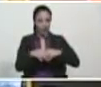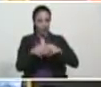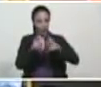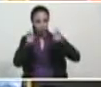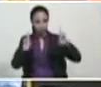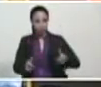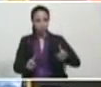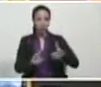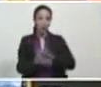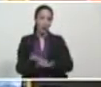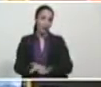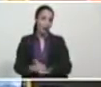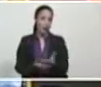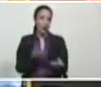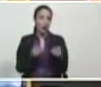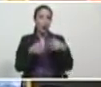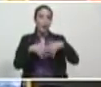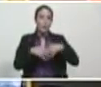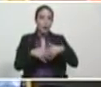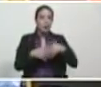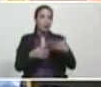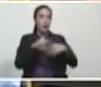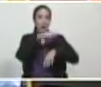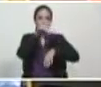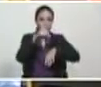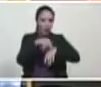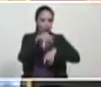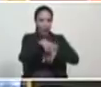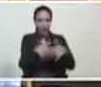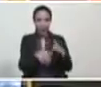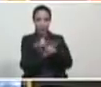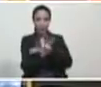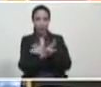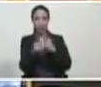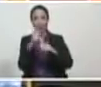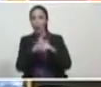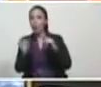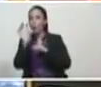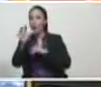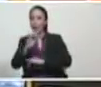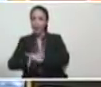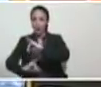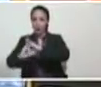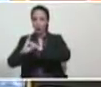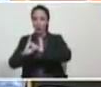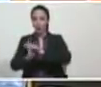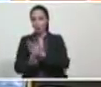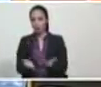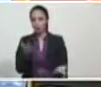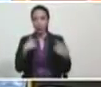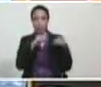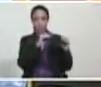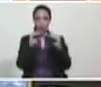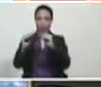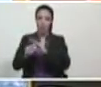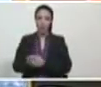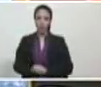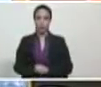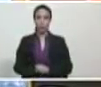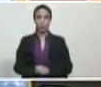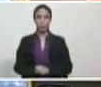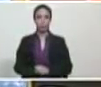empresarios nacionales, empresarios internacionales. Compañero Taret, te toca a ti. Compañero Hipólito